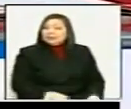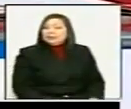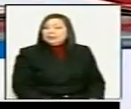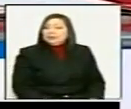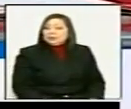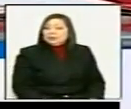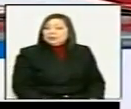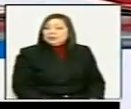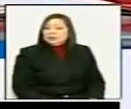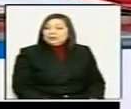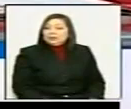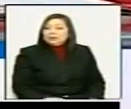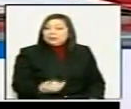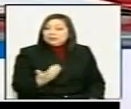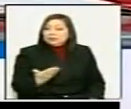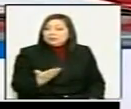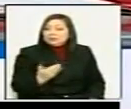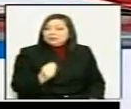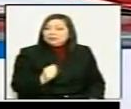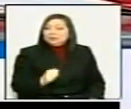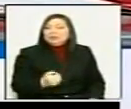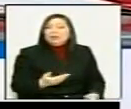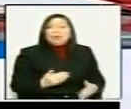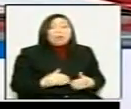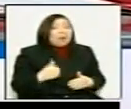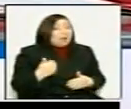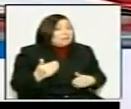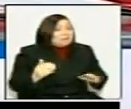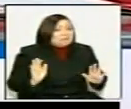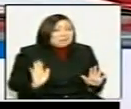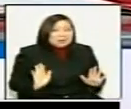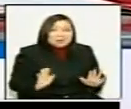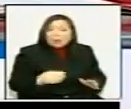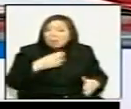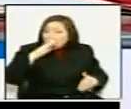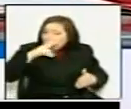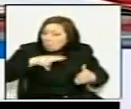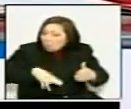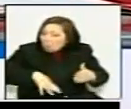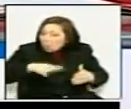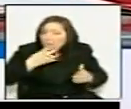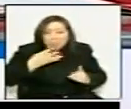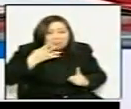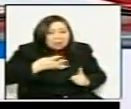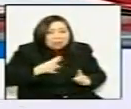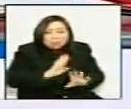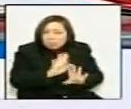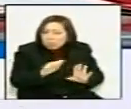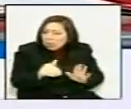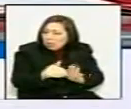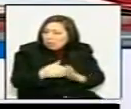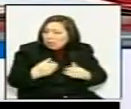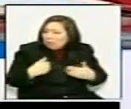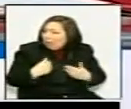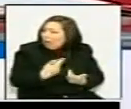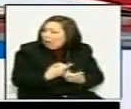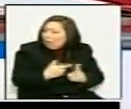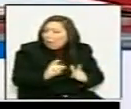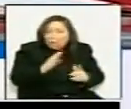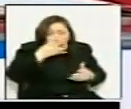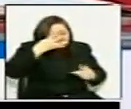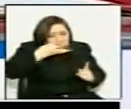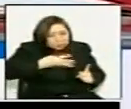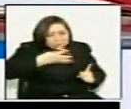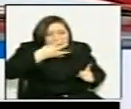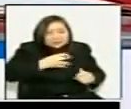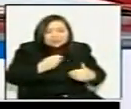cuentas acá, si tengo cuentas afuera, qué es lo que tengo, qué es lo que no tengo, con toda libertad y sin